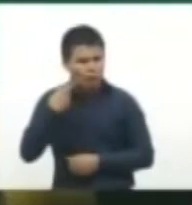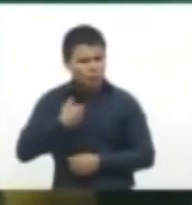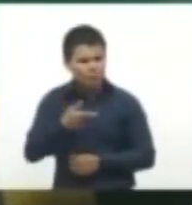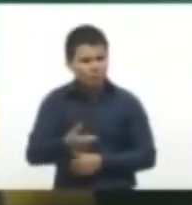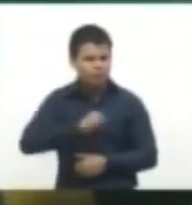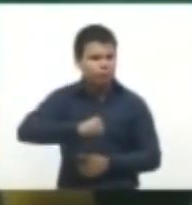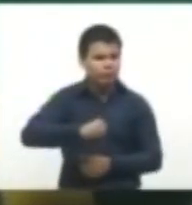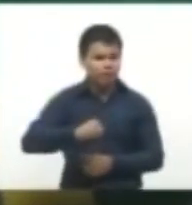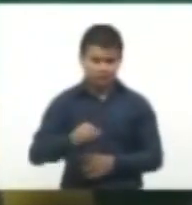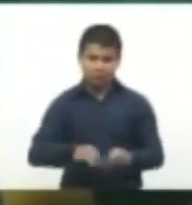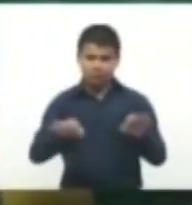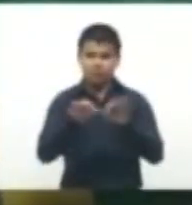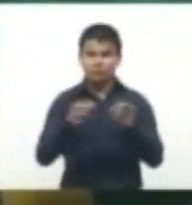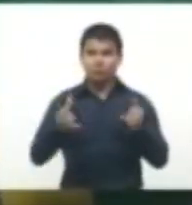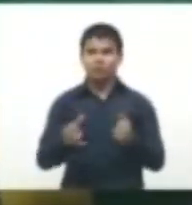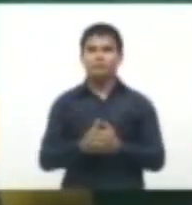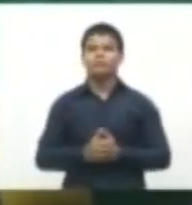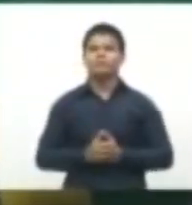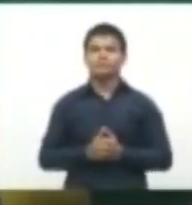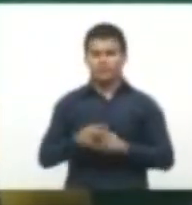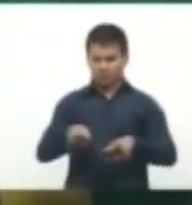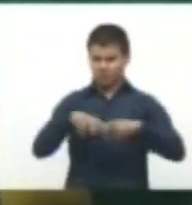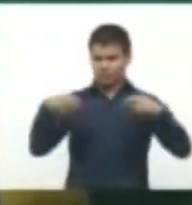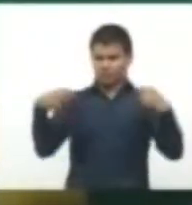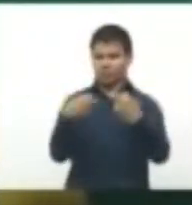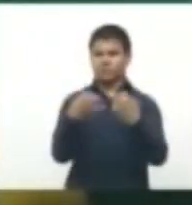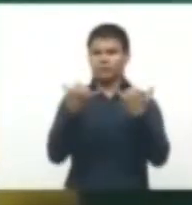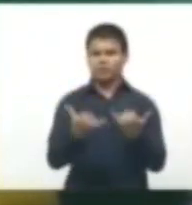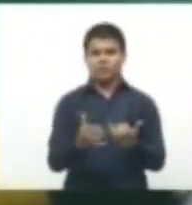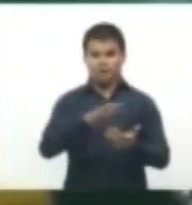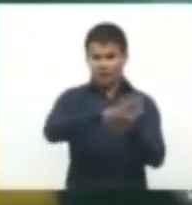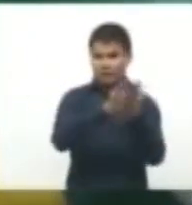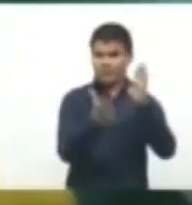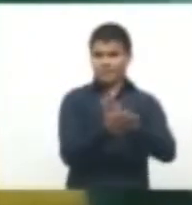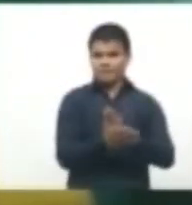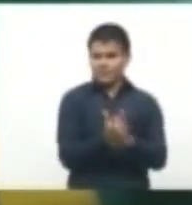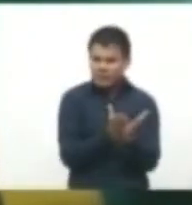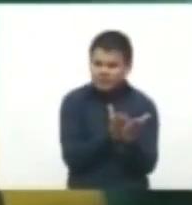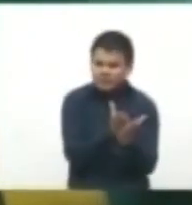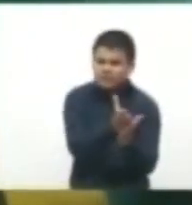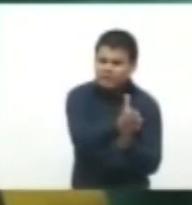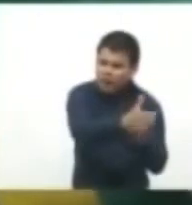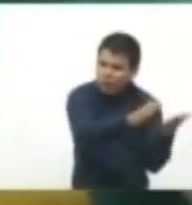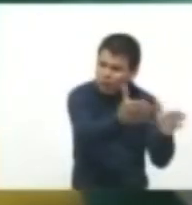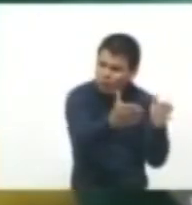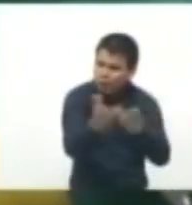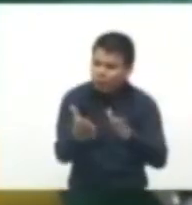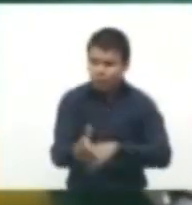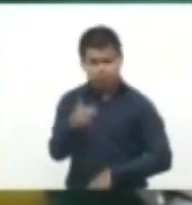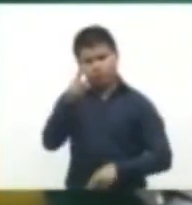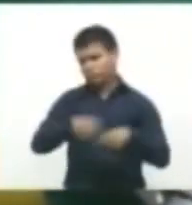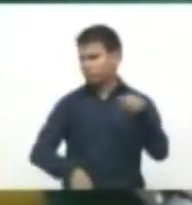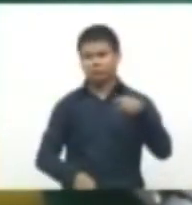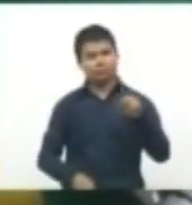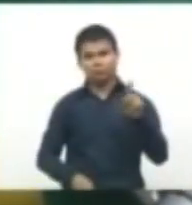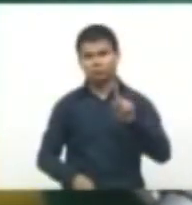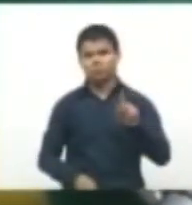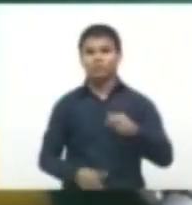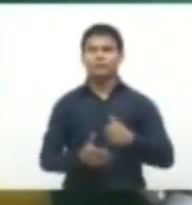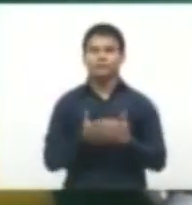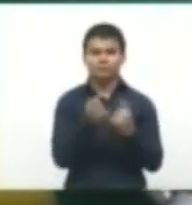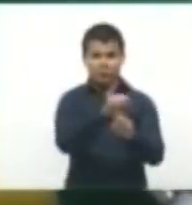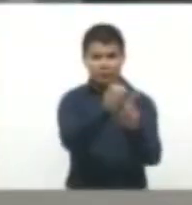del gobierno en la mesa de conversaciones. Es que no puede haber paz si se sigue asesinando a los dirigentes políticos y